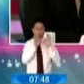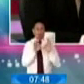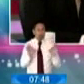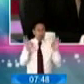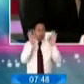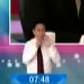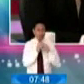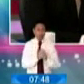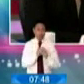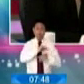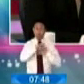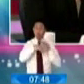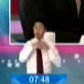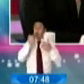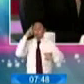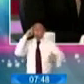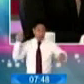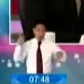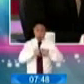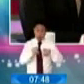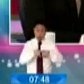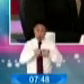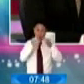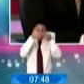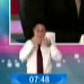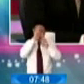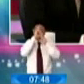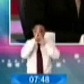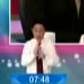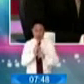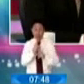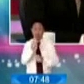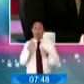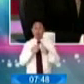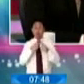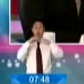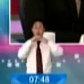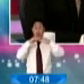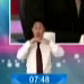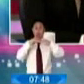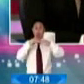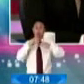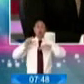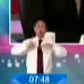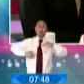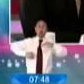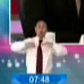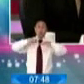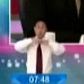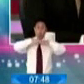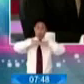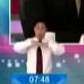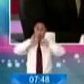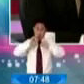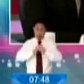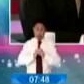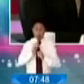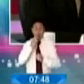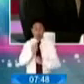importante. Todos los acuerdos a los que se puedan llegar deben respetar ese como un piso mínimo para poder asegurar